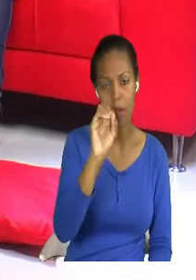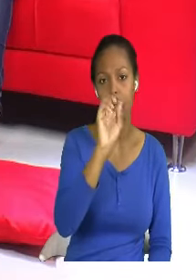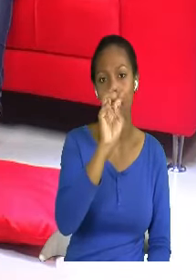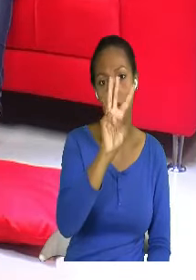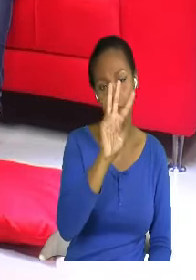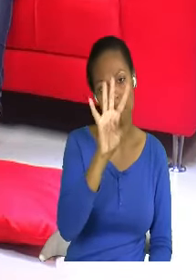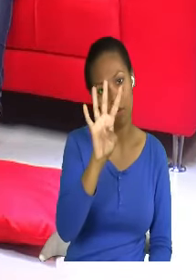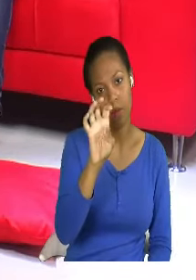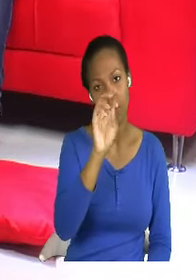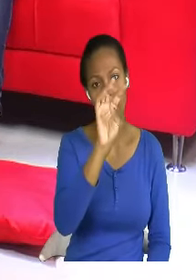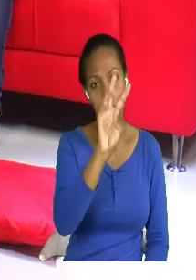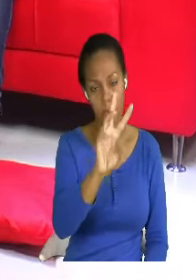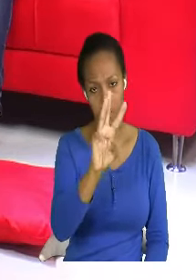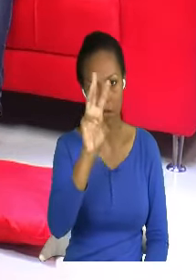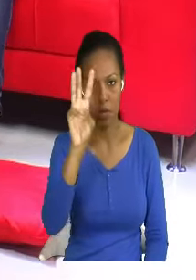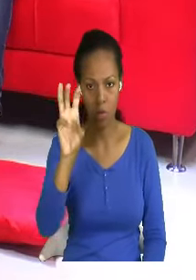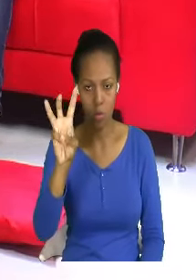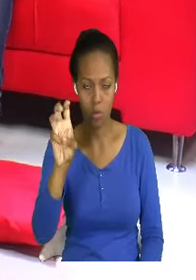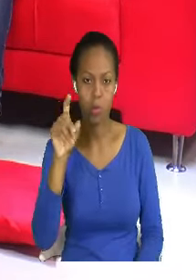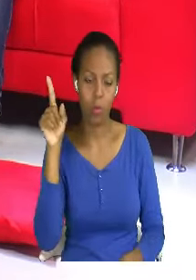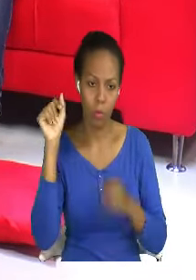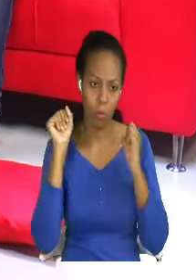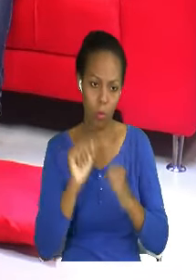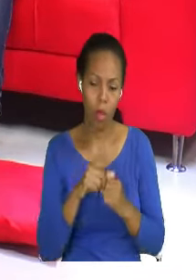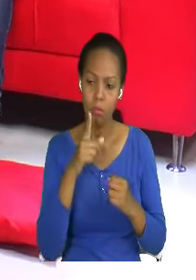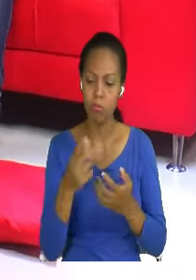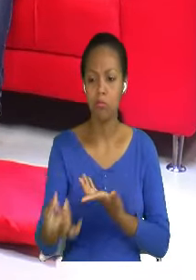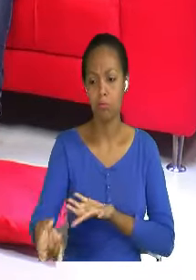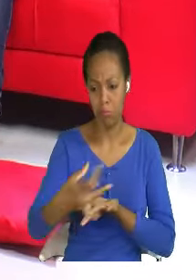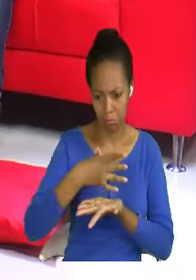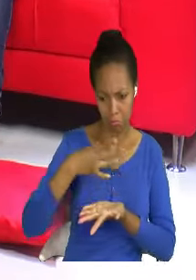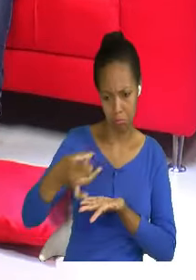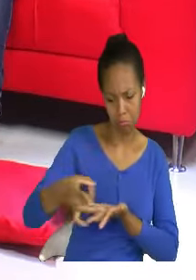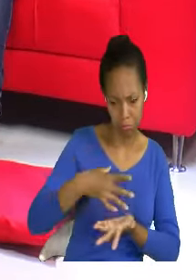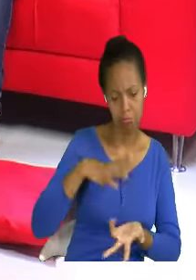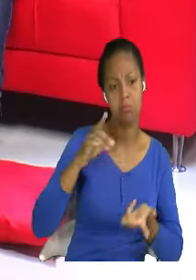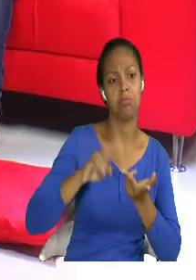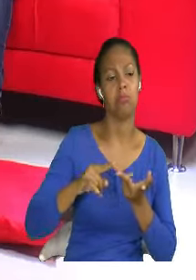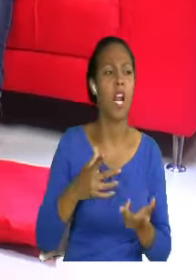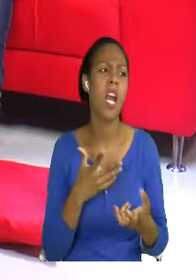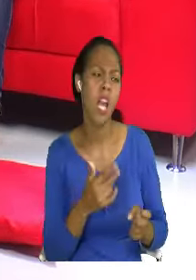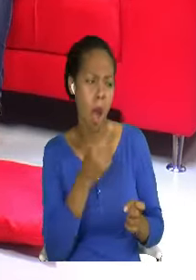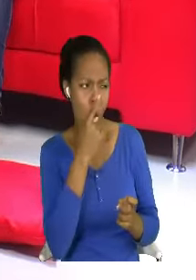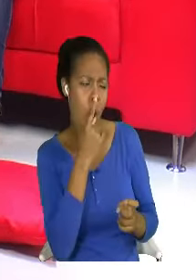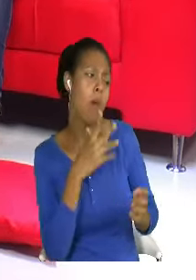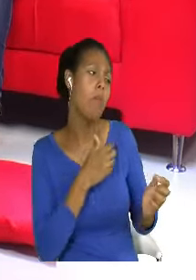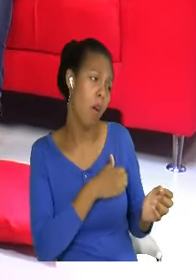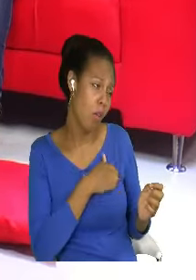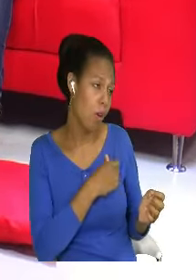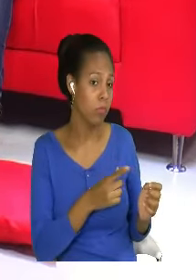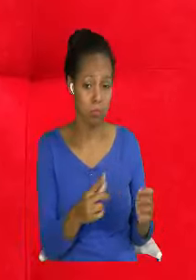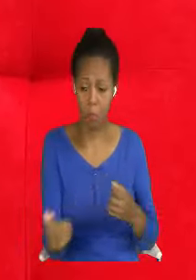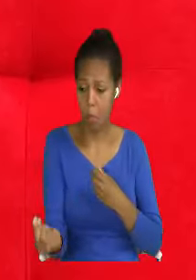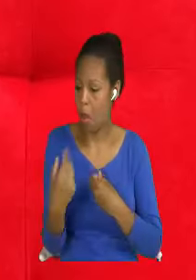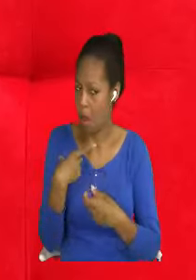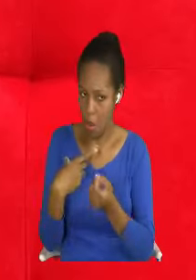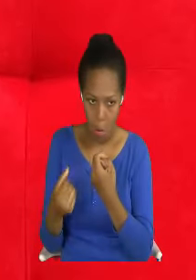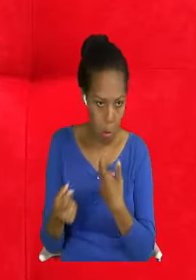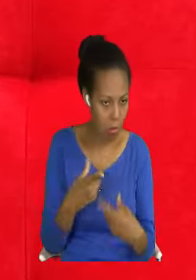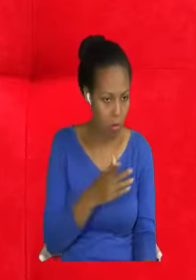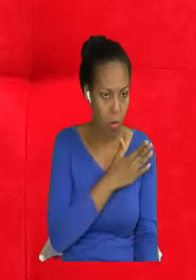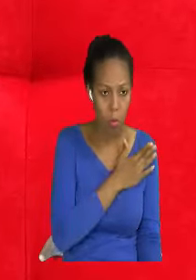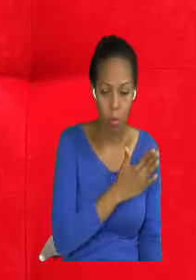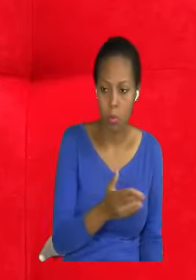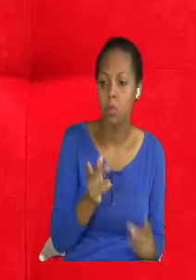304-390-3938. Ahí me pueden escribir, ahí se hacen los pedidos y cualquier pregunta se les responde desde